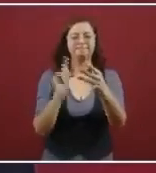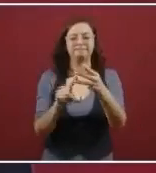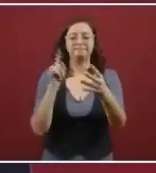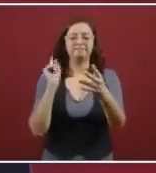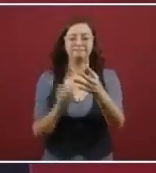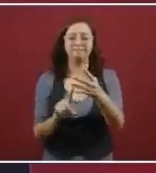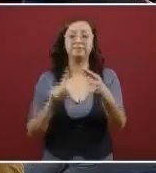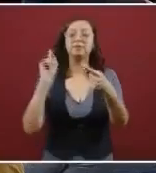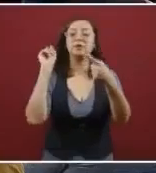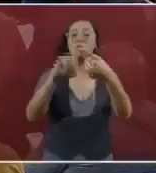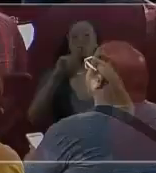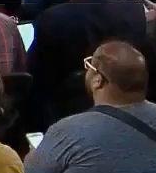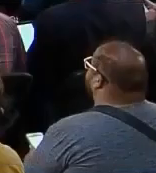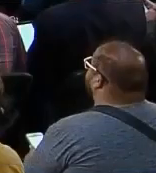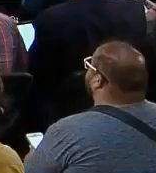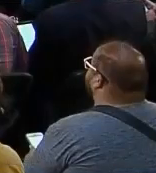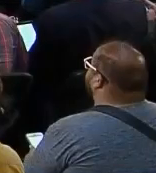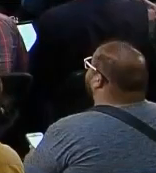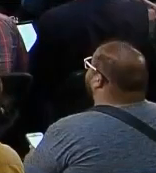acabar con la corrupción.